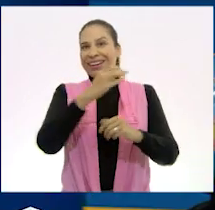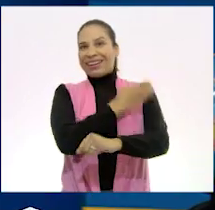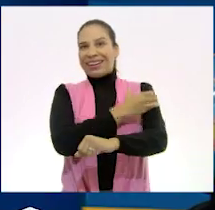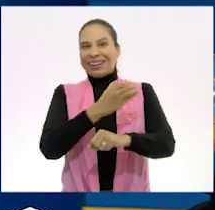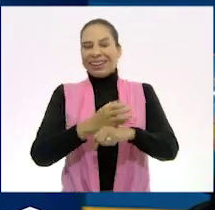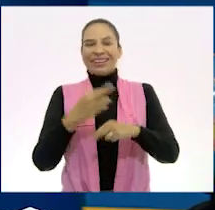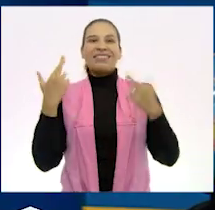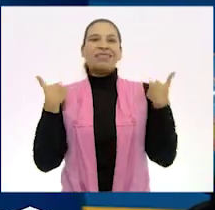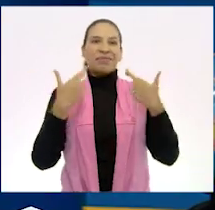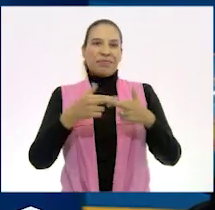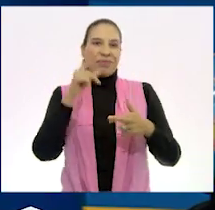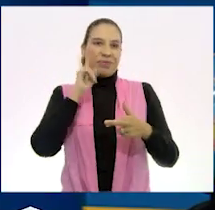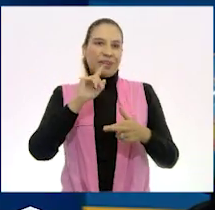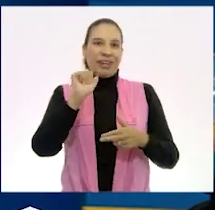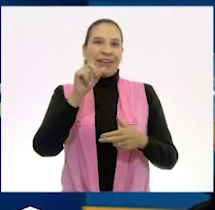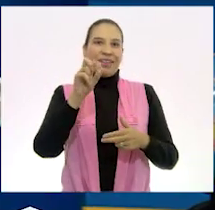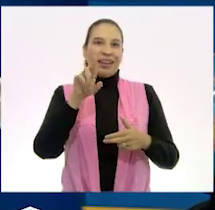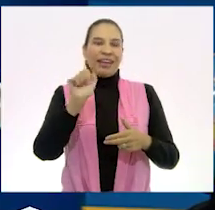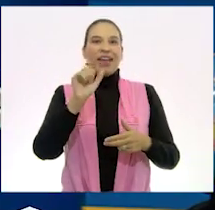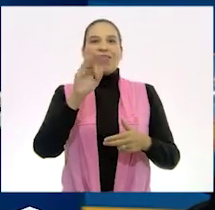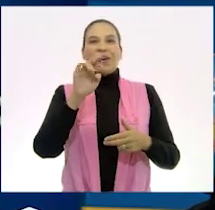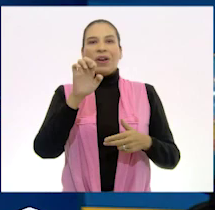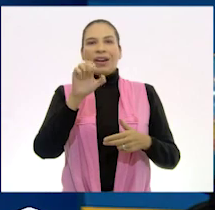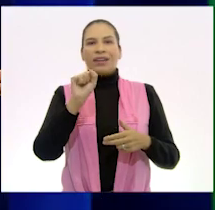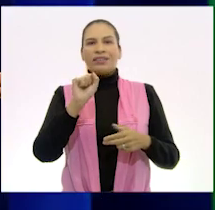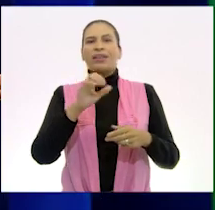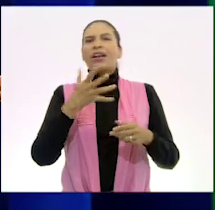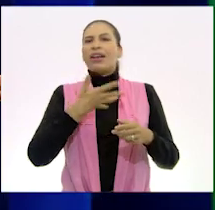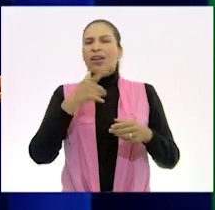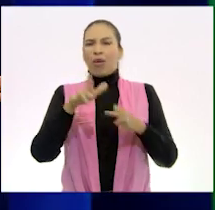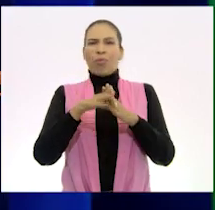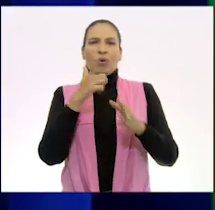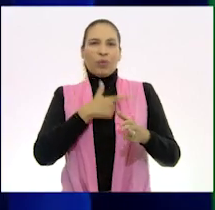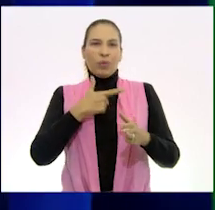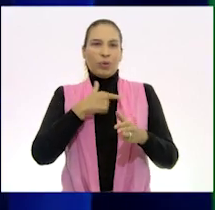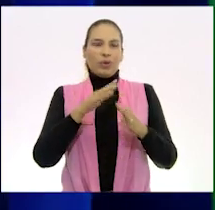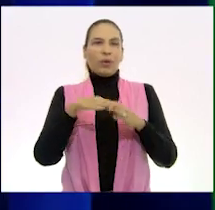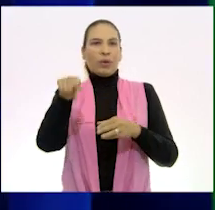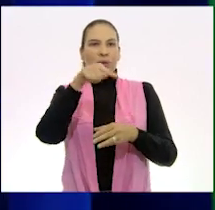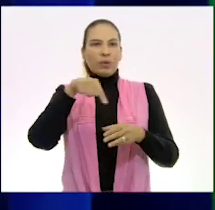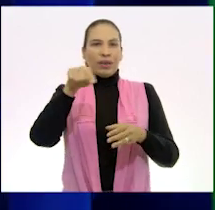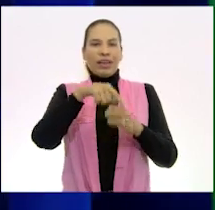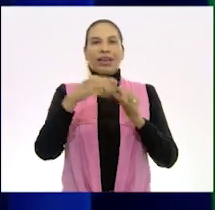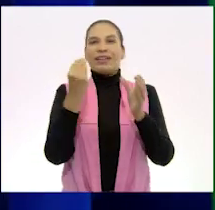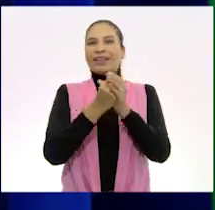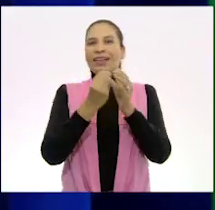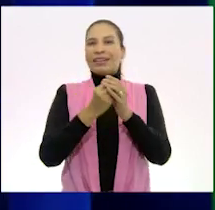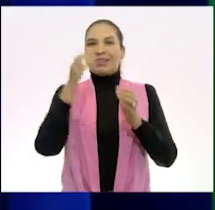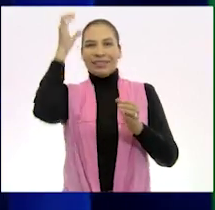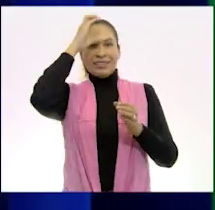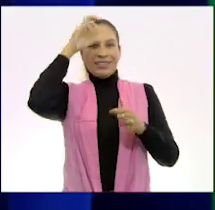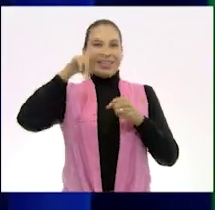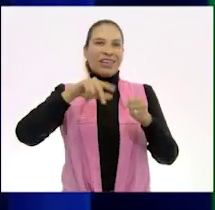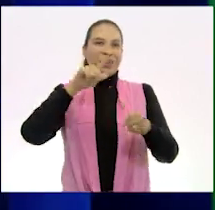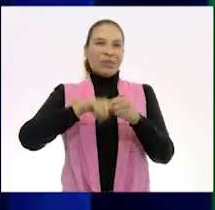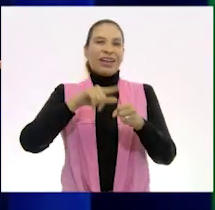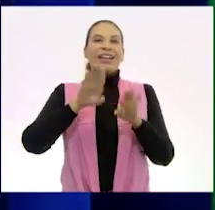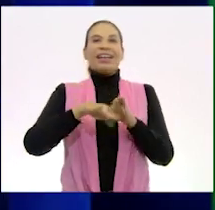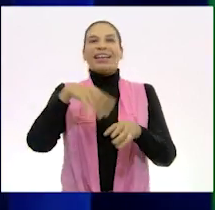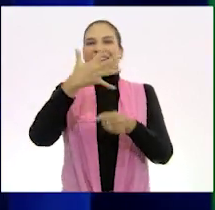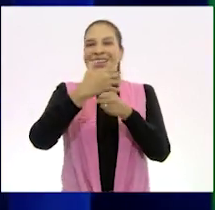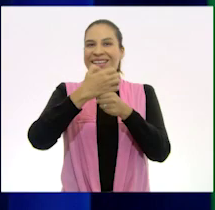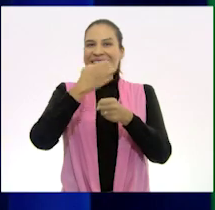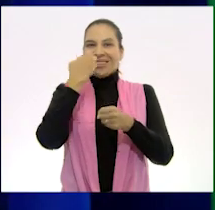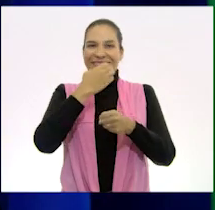acompaña la maestra Andrea Flores y vamos a tener el gusto de estar con ustedes en esta clase de Ciencias Naturales de quinto grado.